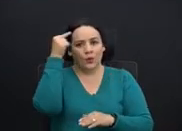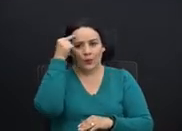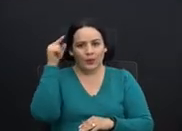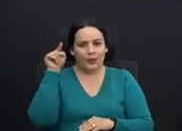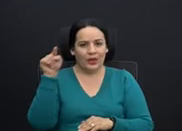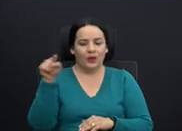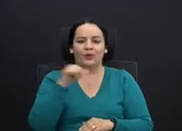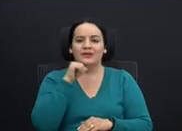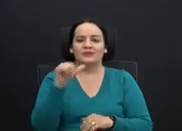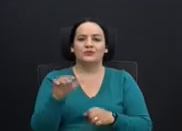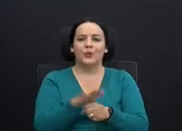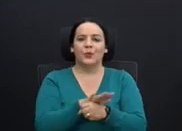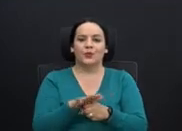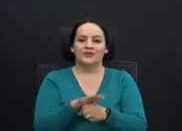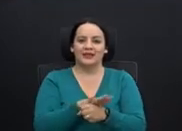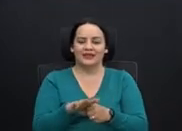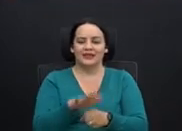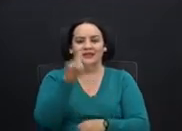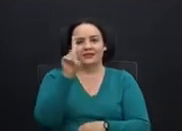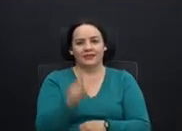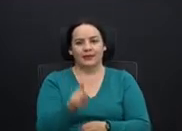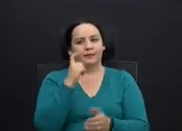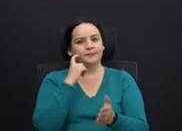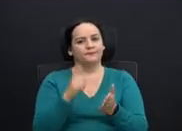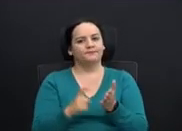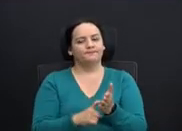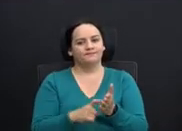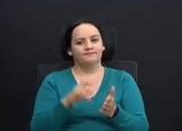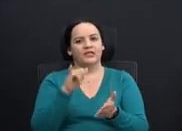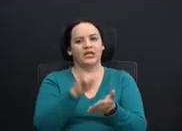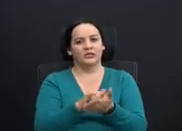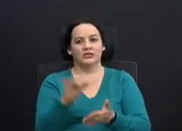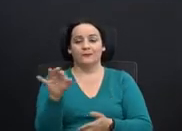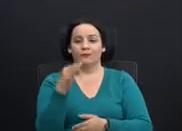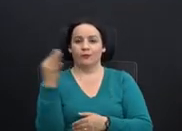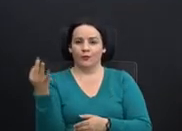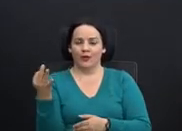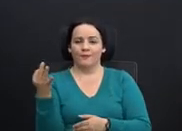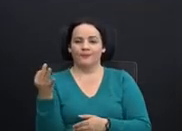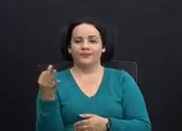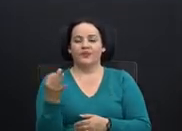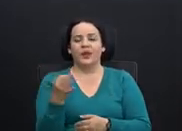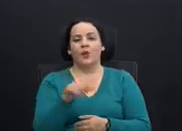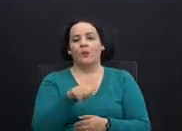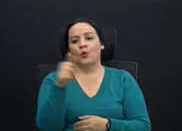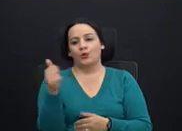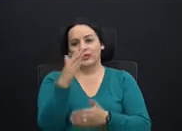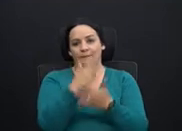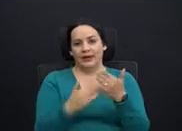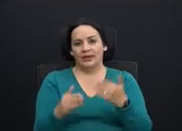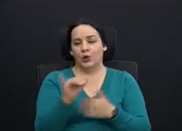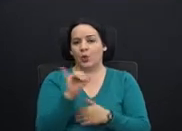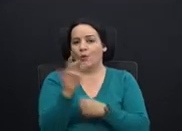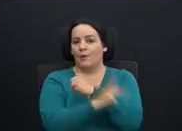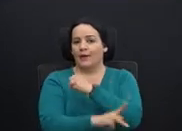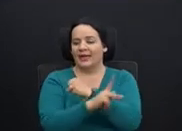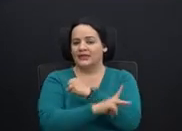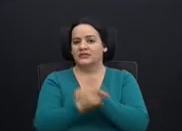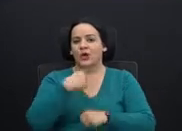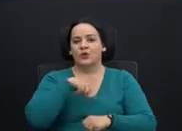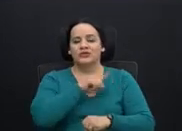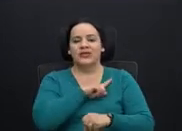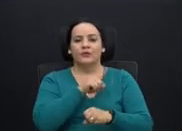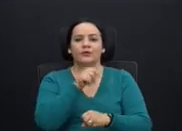resultado insuficientes y debe ser reconocido de esta manera. Por otro lado, como país, nos estamos privando de